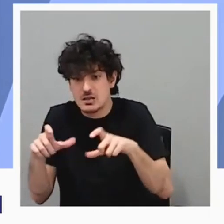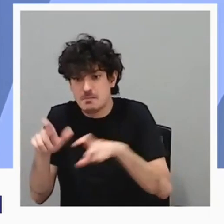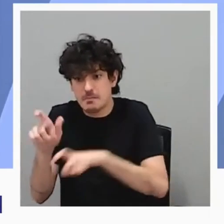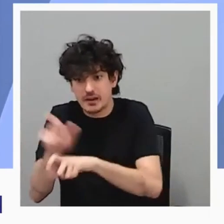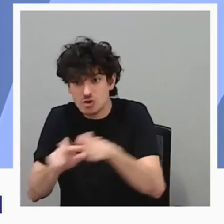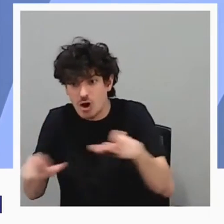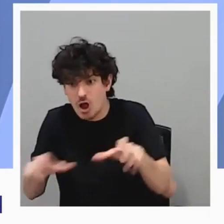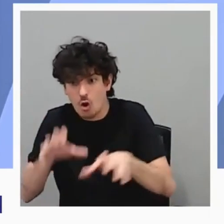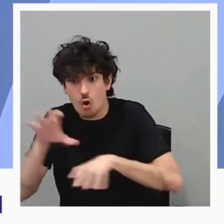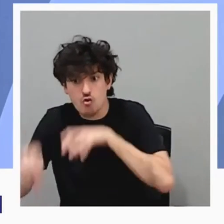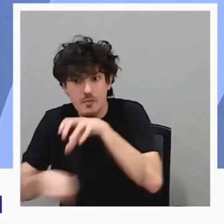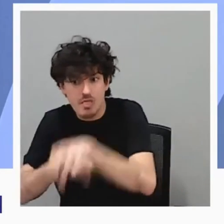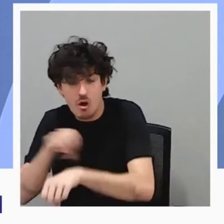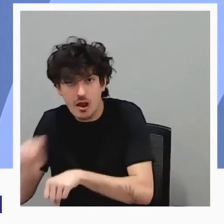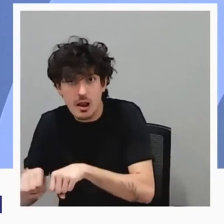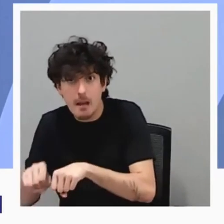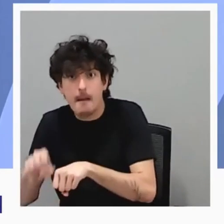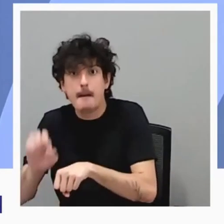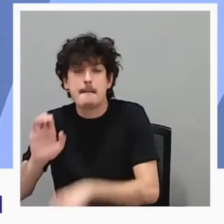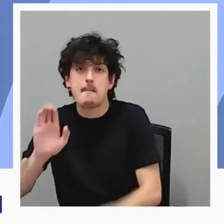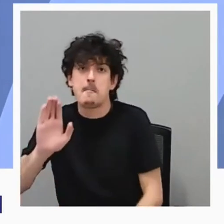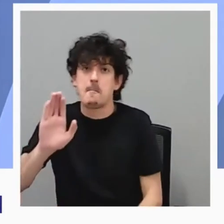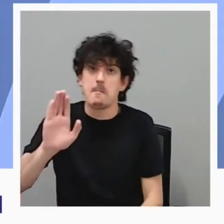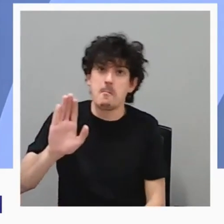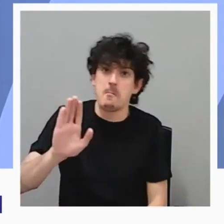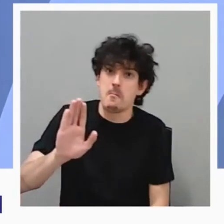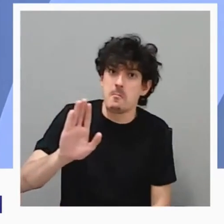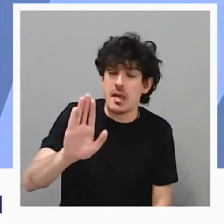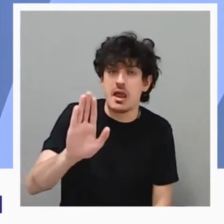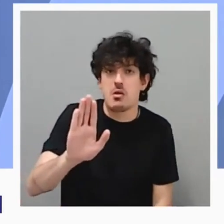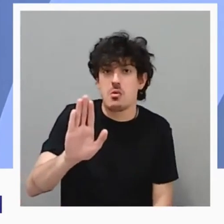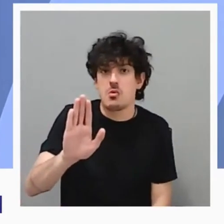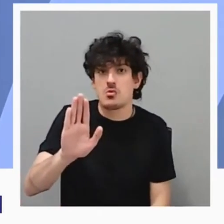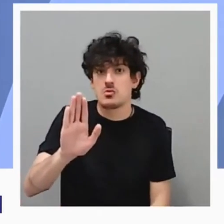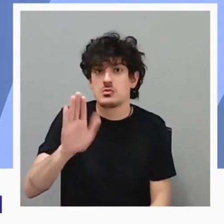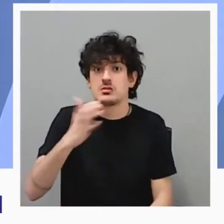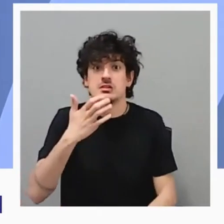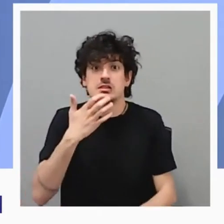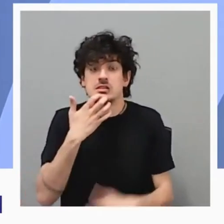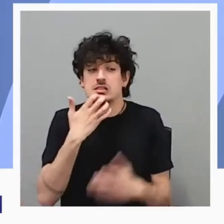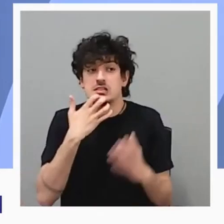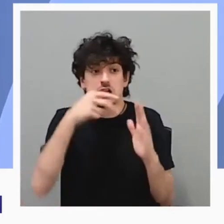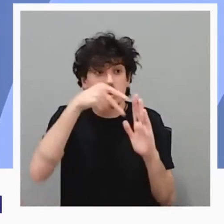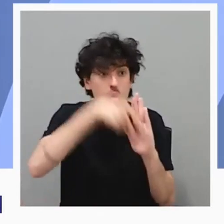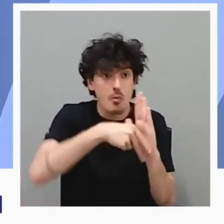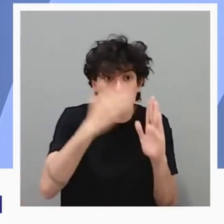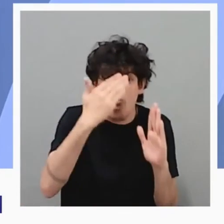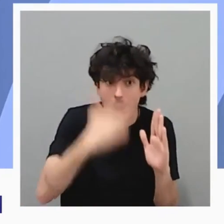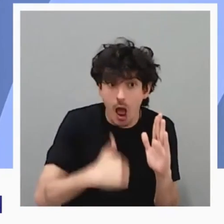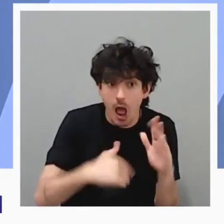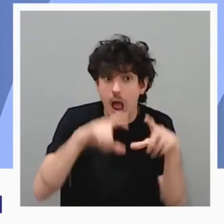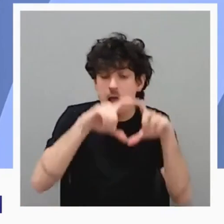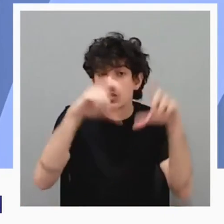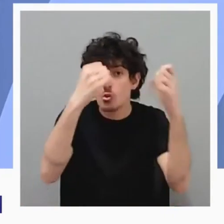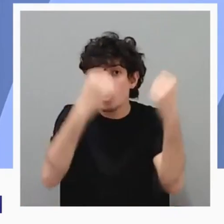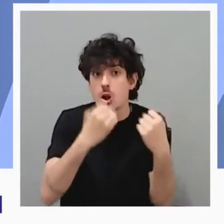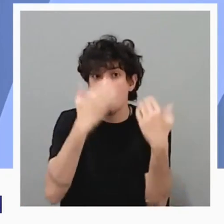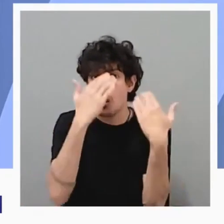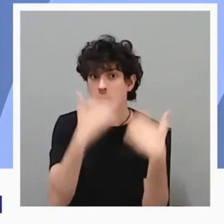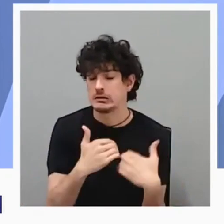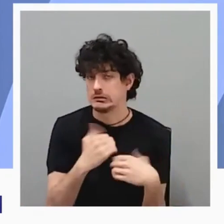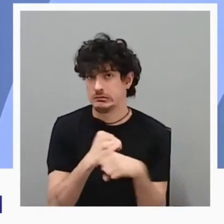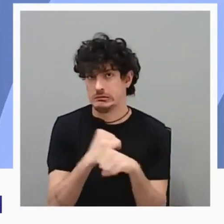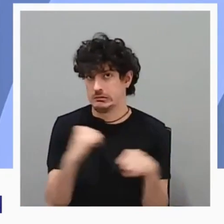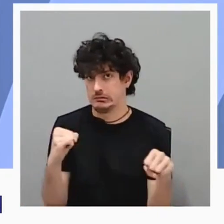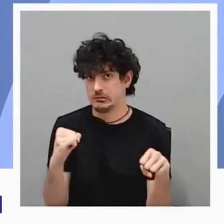historia que haya podido darse sin normas, sin instituciones, y por lo tanto también es preciso